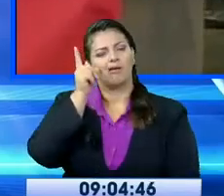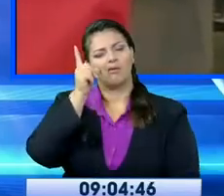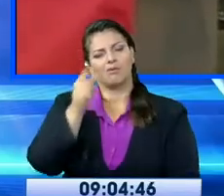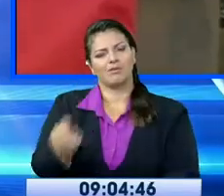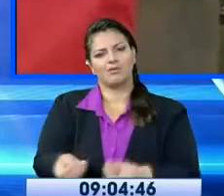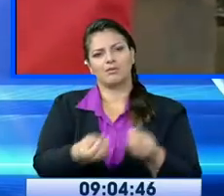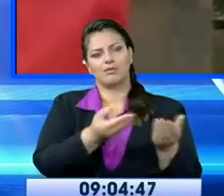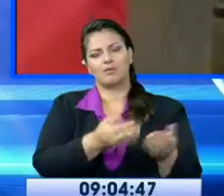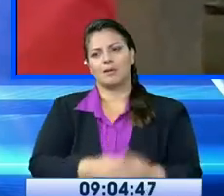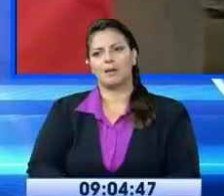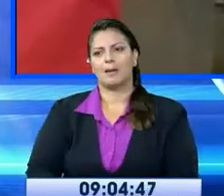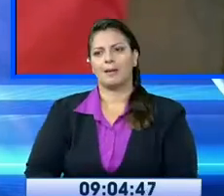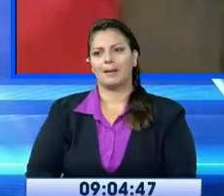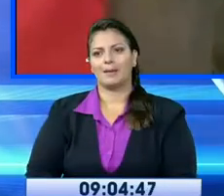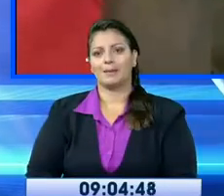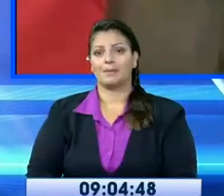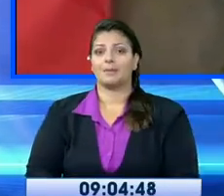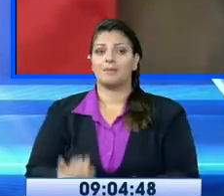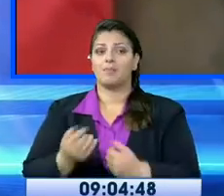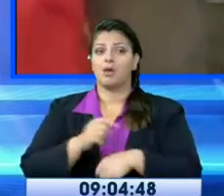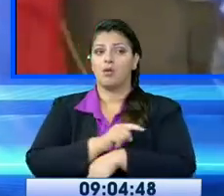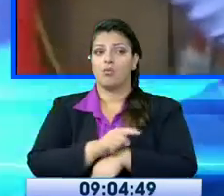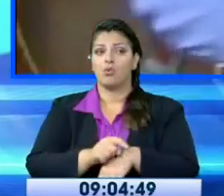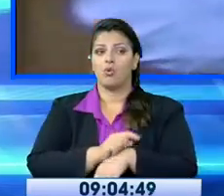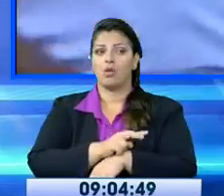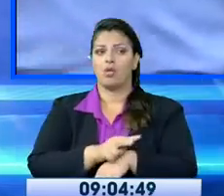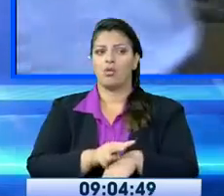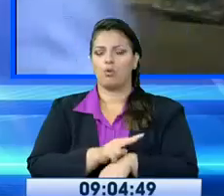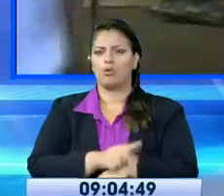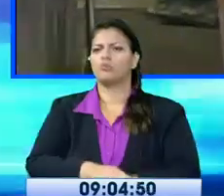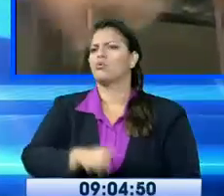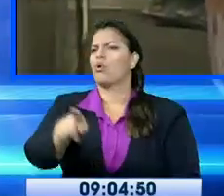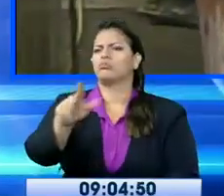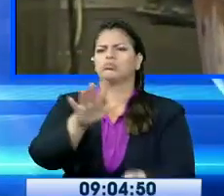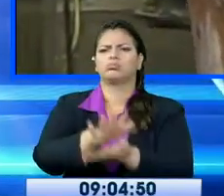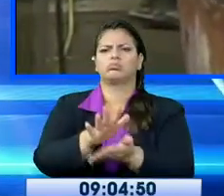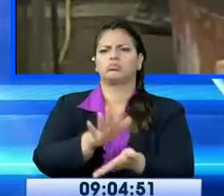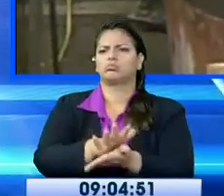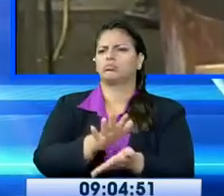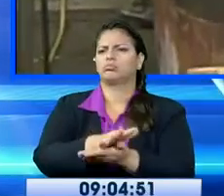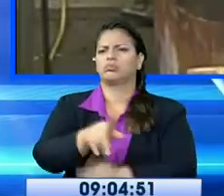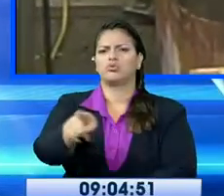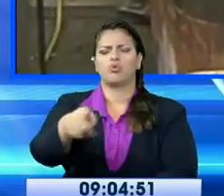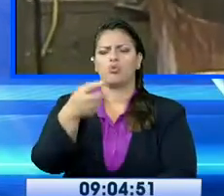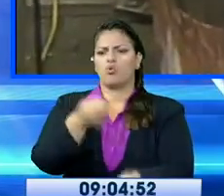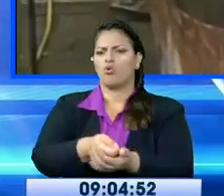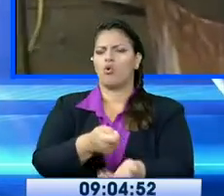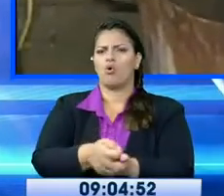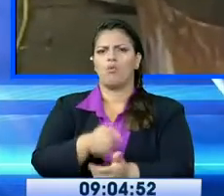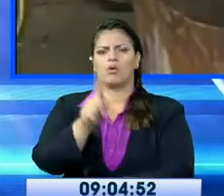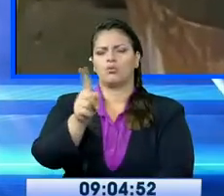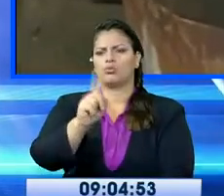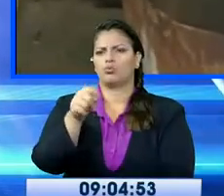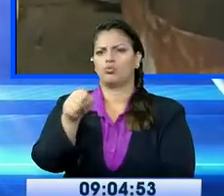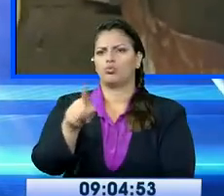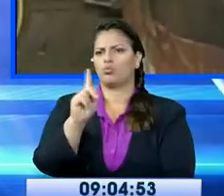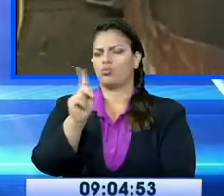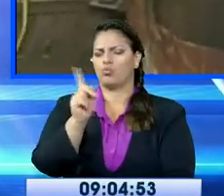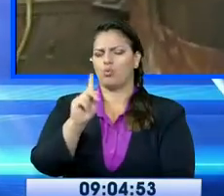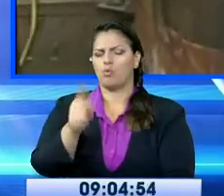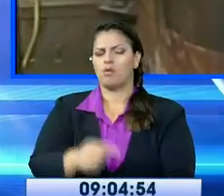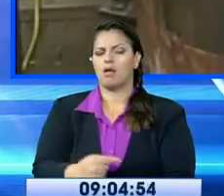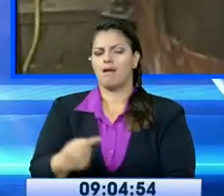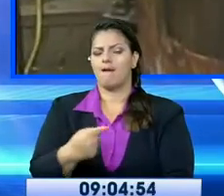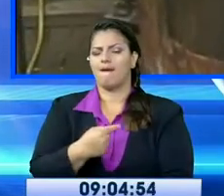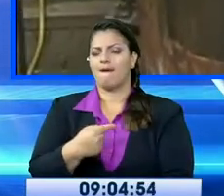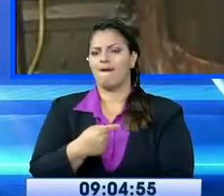en unas 2 horas, porque el chanchito recién... Claro, está recién ponido. 2 horas más o menos. Claro. Enrique, no te preocupes, porque aquí el distinguido me va